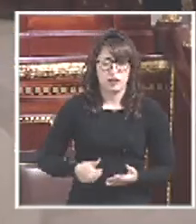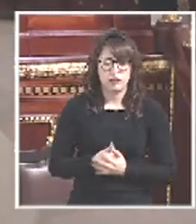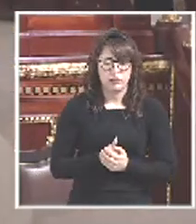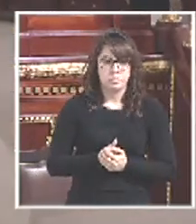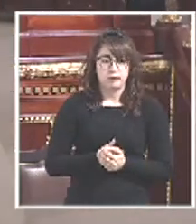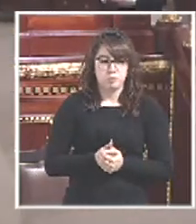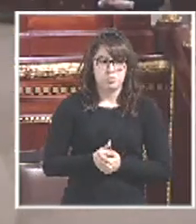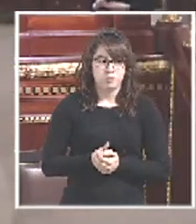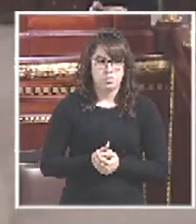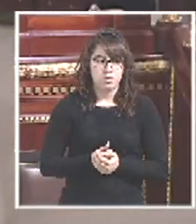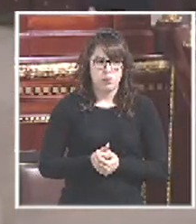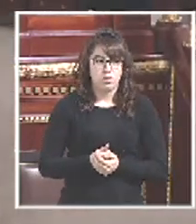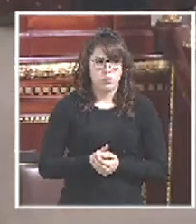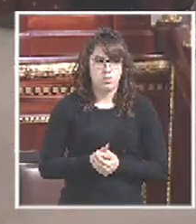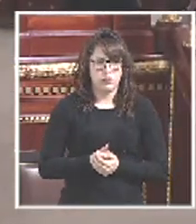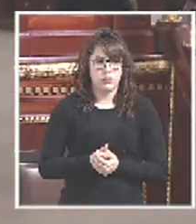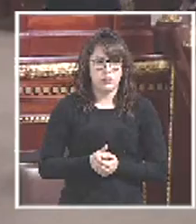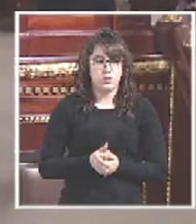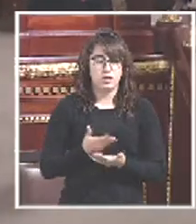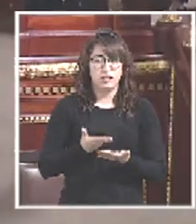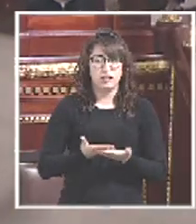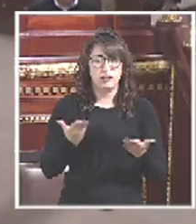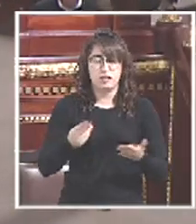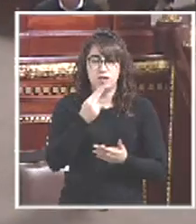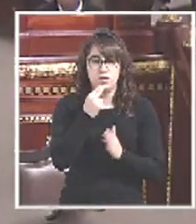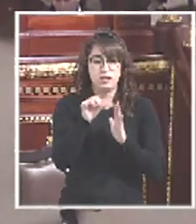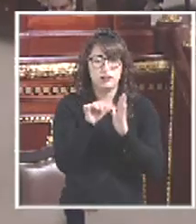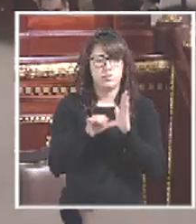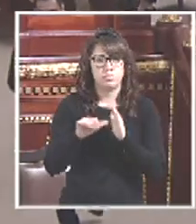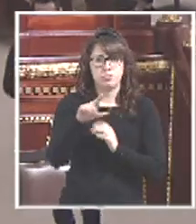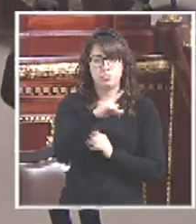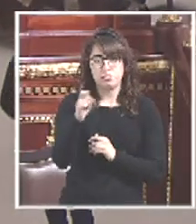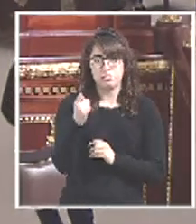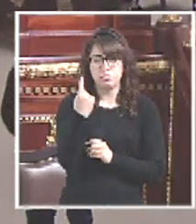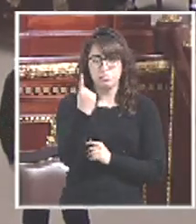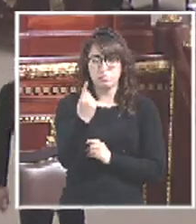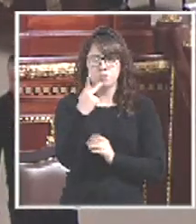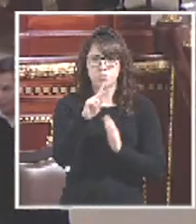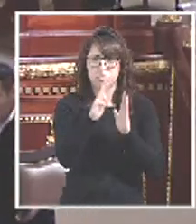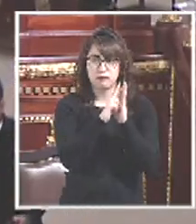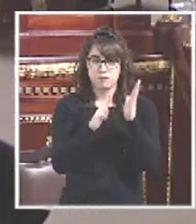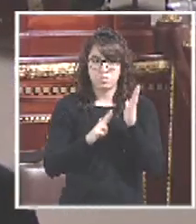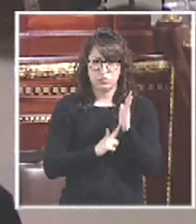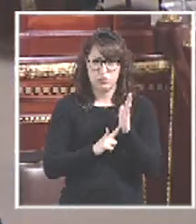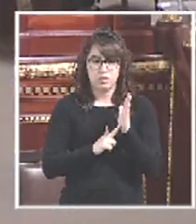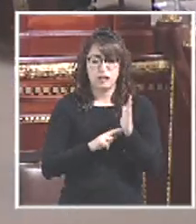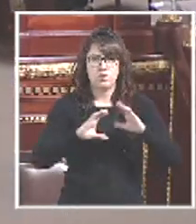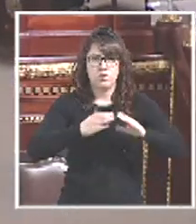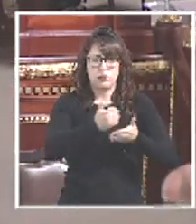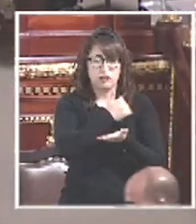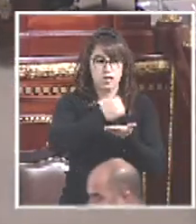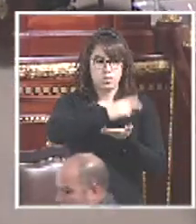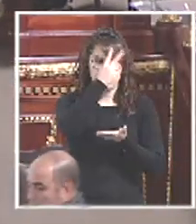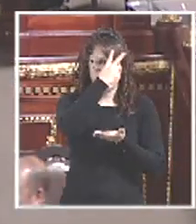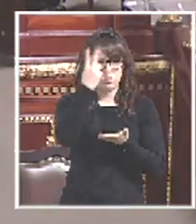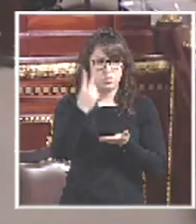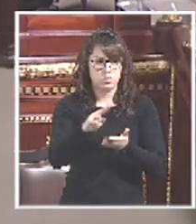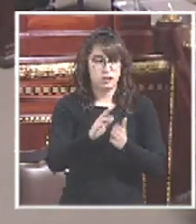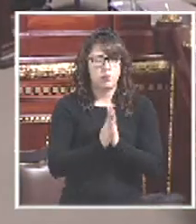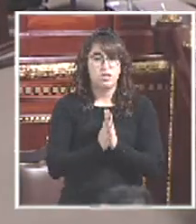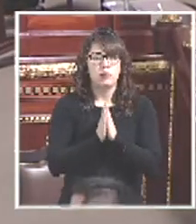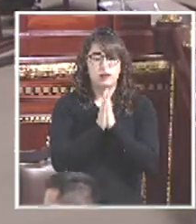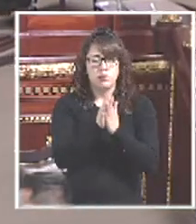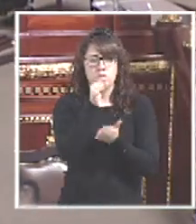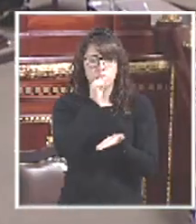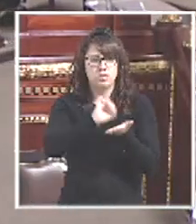Gracias, diputado. En términos de lo dispuesto por el artículo 101 del Reglamento del Congreso de la Ciudad de México,